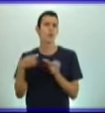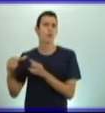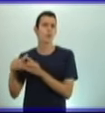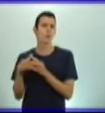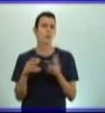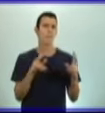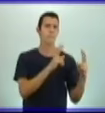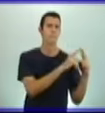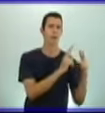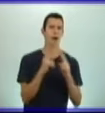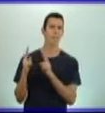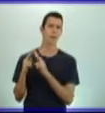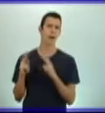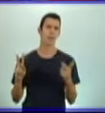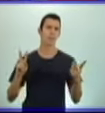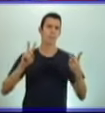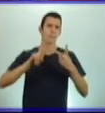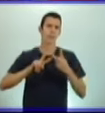También queremos